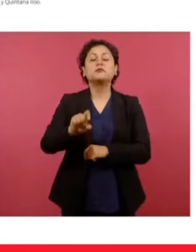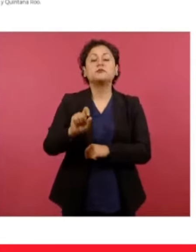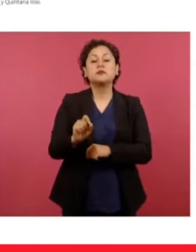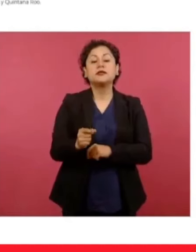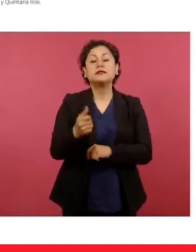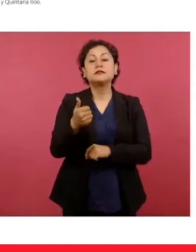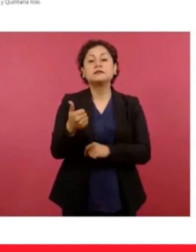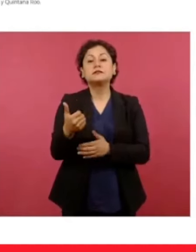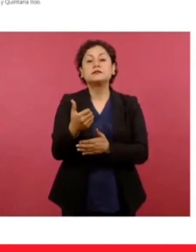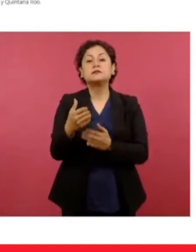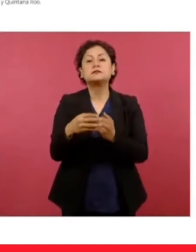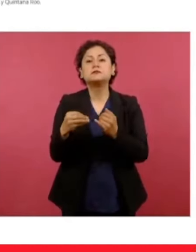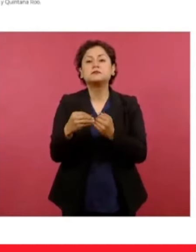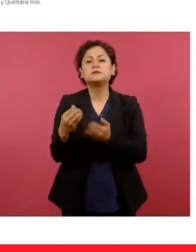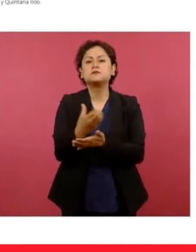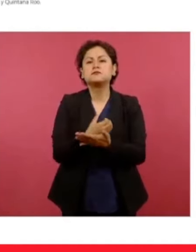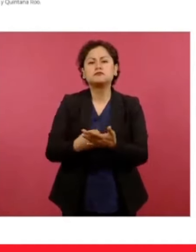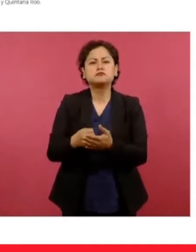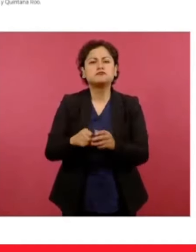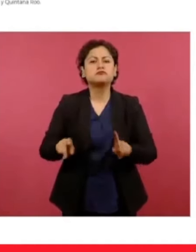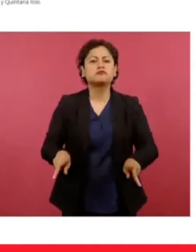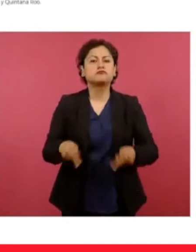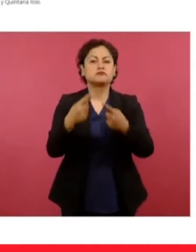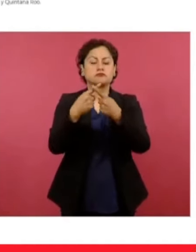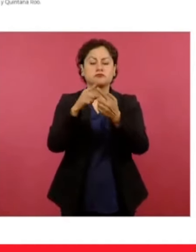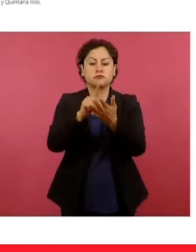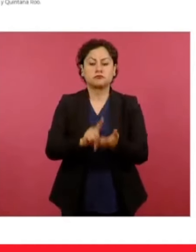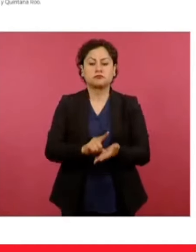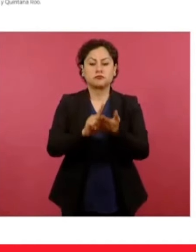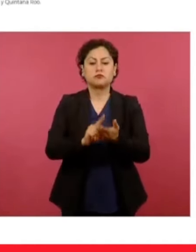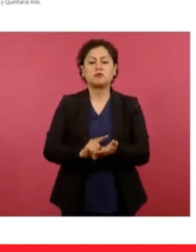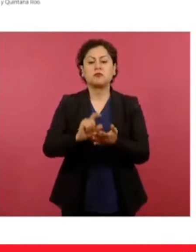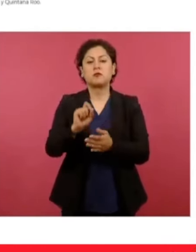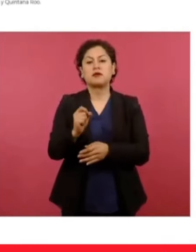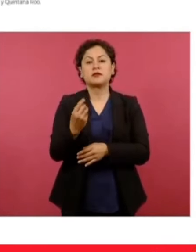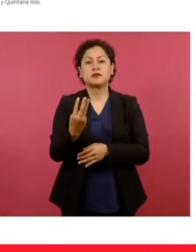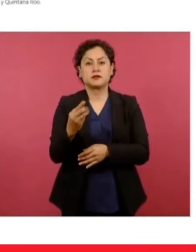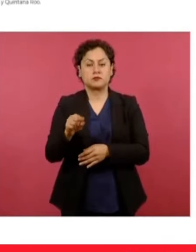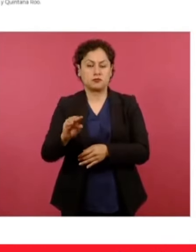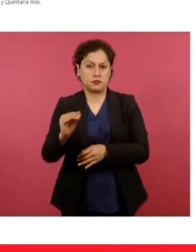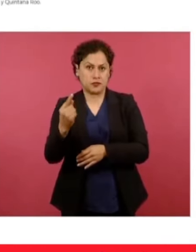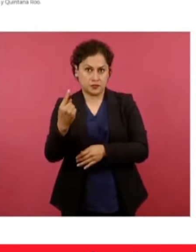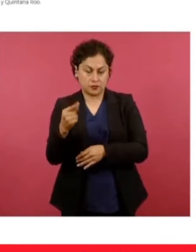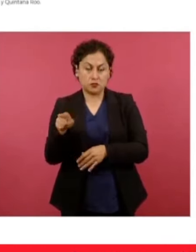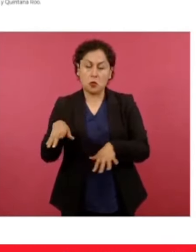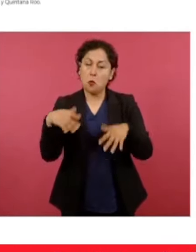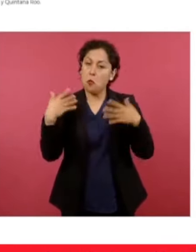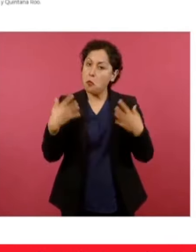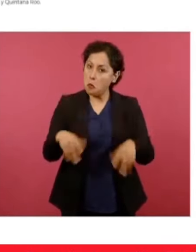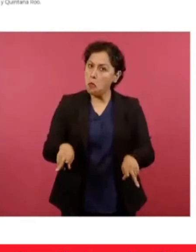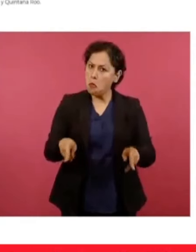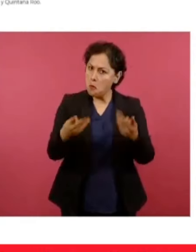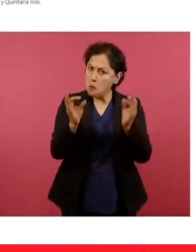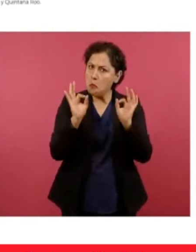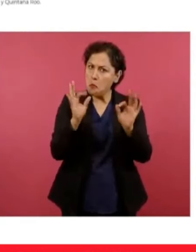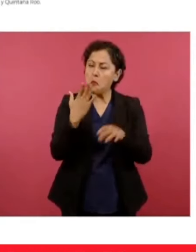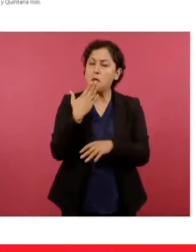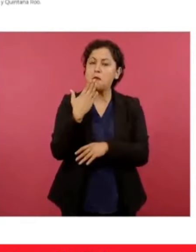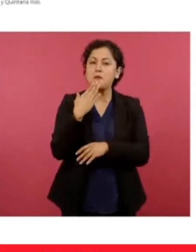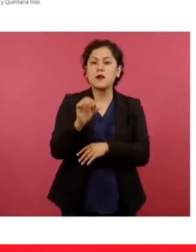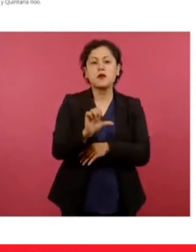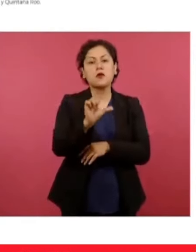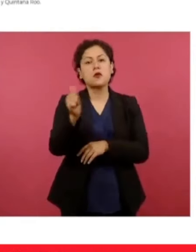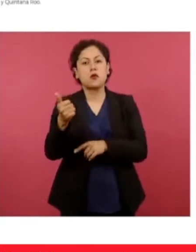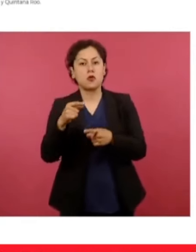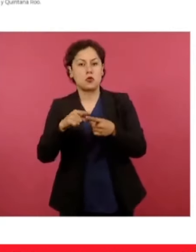ofreció el litro a 23 p91 y un precio bastante accesible en el mercado al igual que Pemex fullgas y repsol